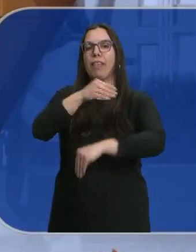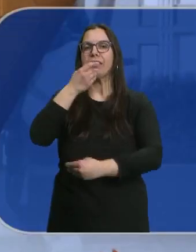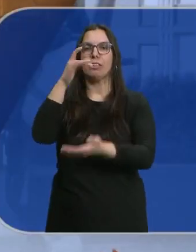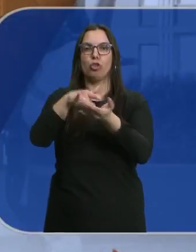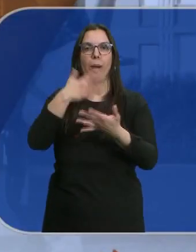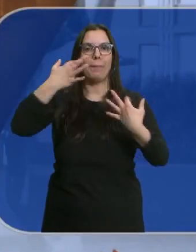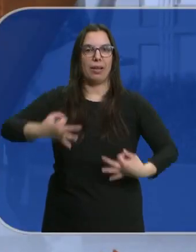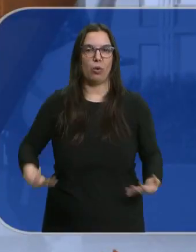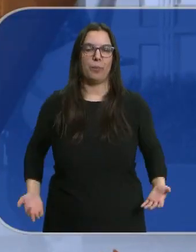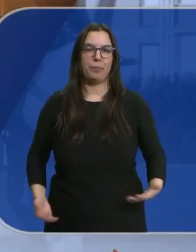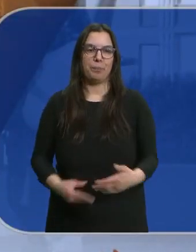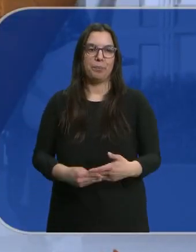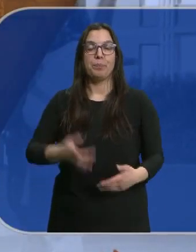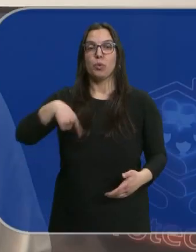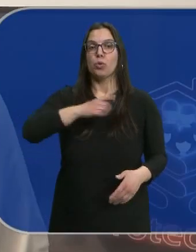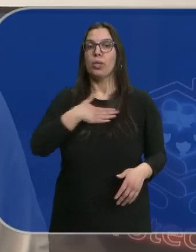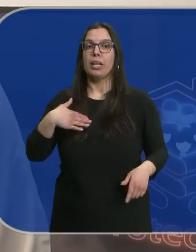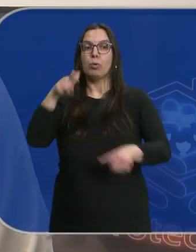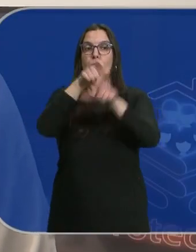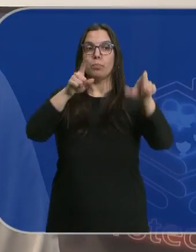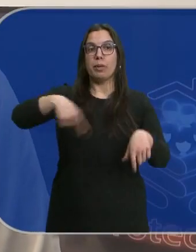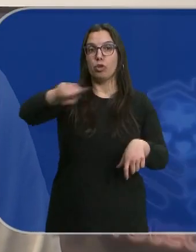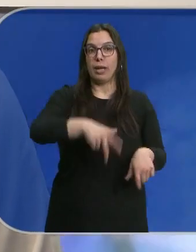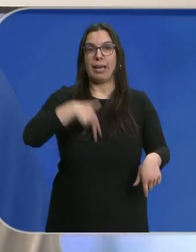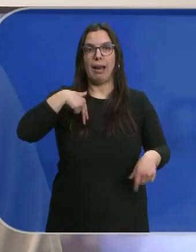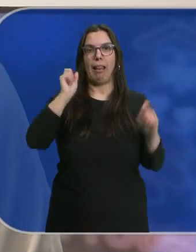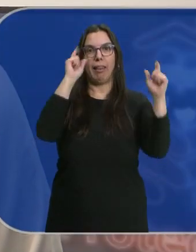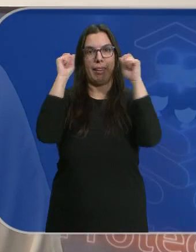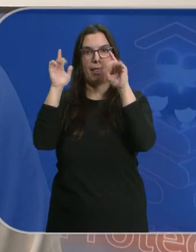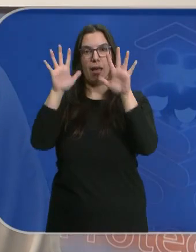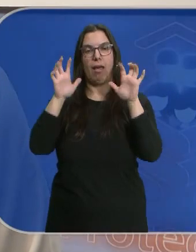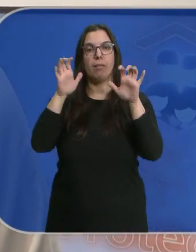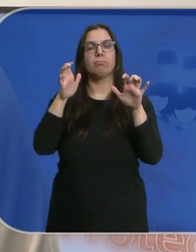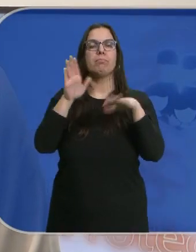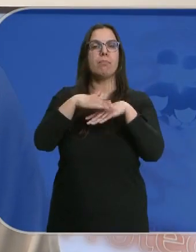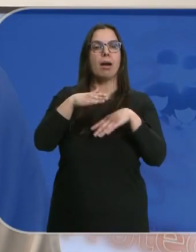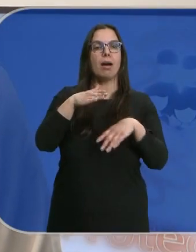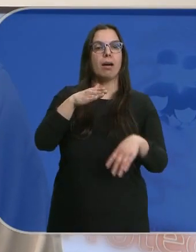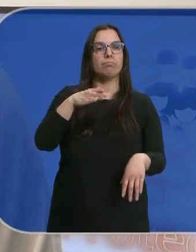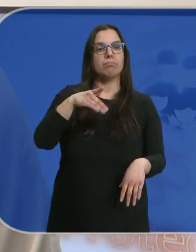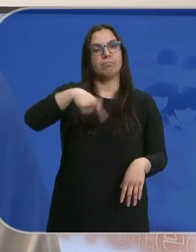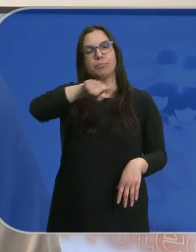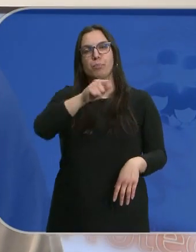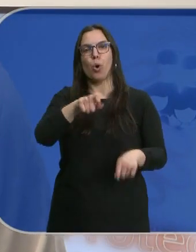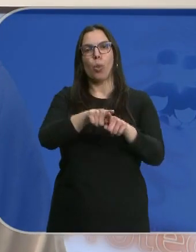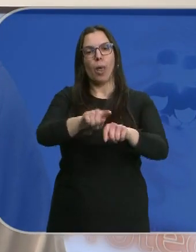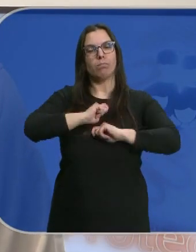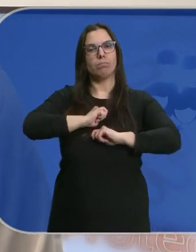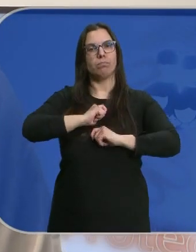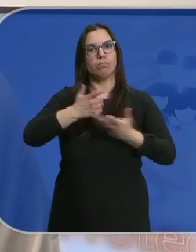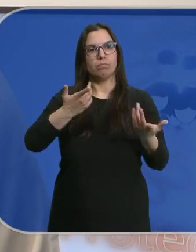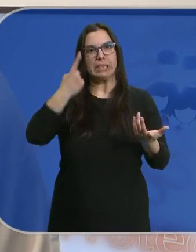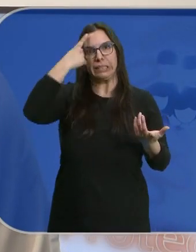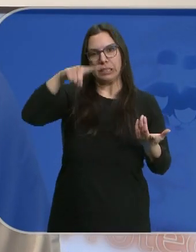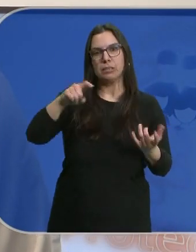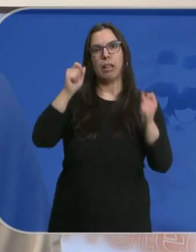ante posibles riesgos. Lo que queremos es llegar a la población en general para, digamos, empoderarles,